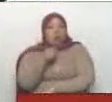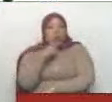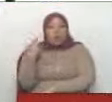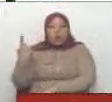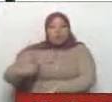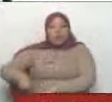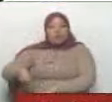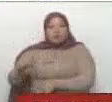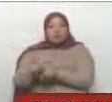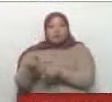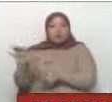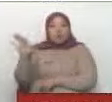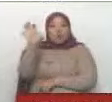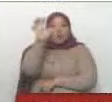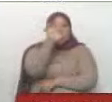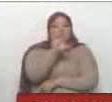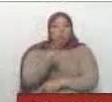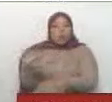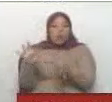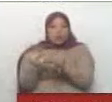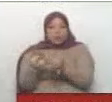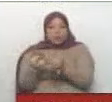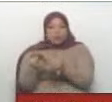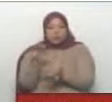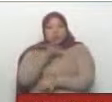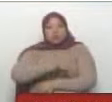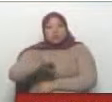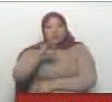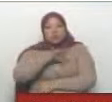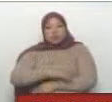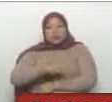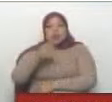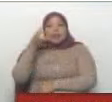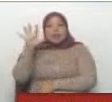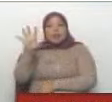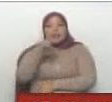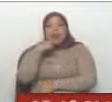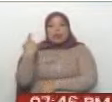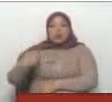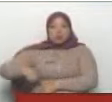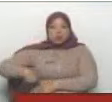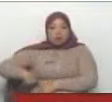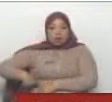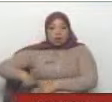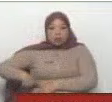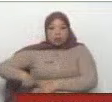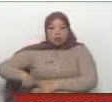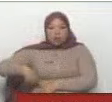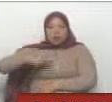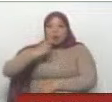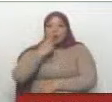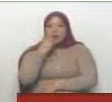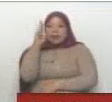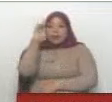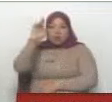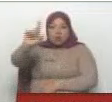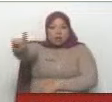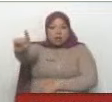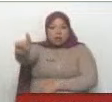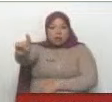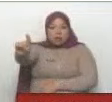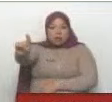Unión Soviética, la Unión de Repúblicas Socialistas Soviéticas. Lo alentaron. Hitler